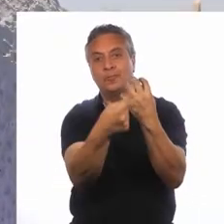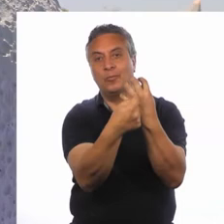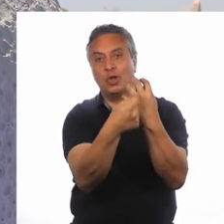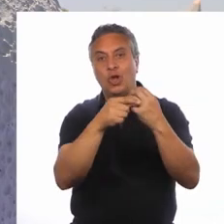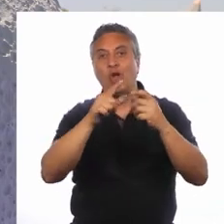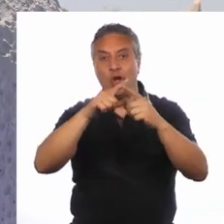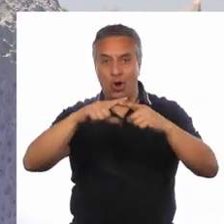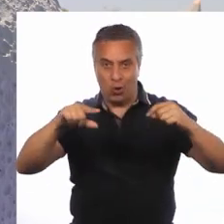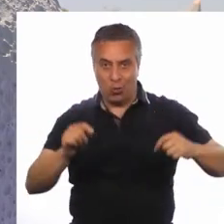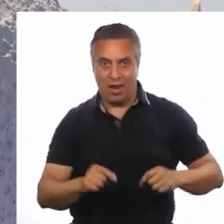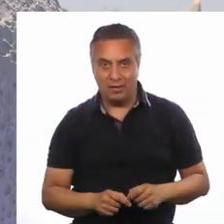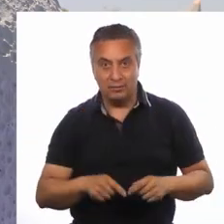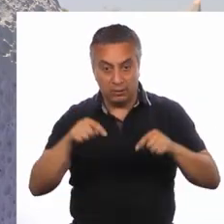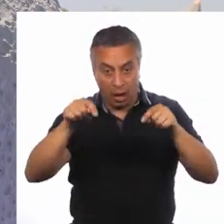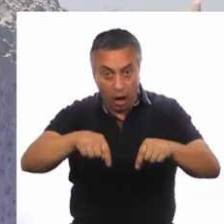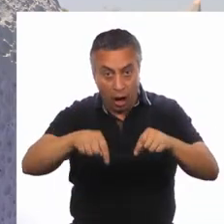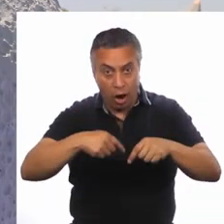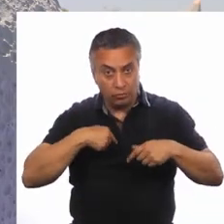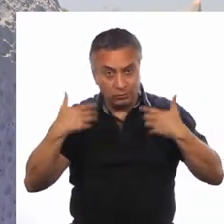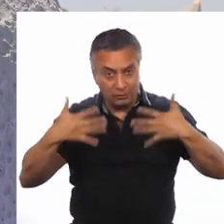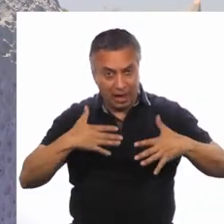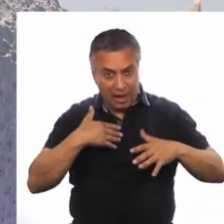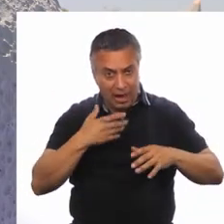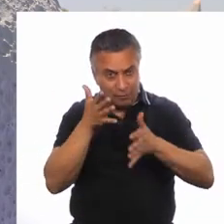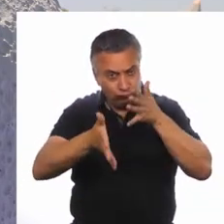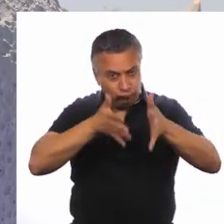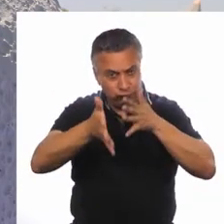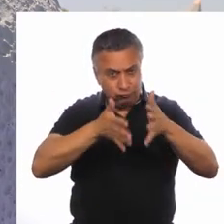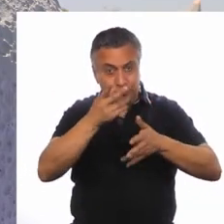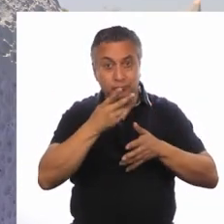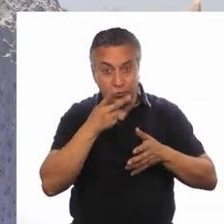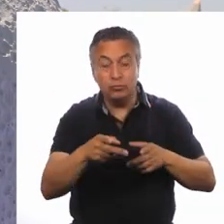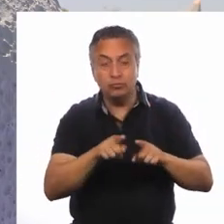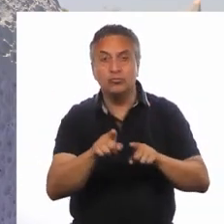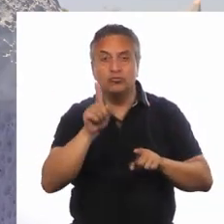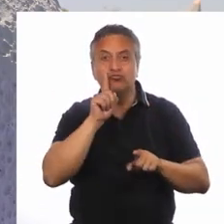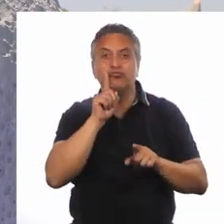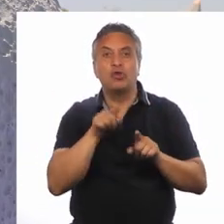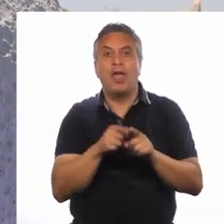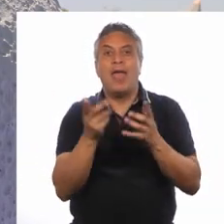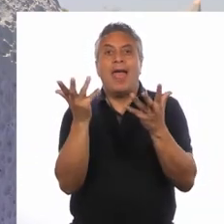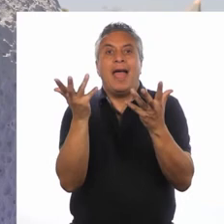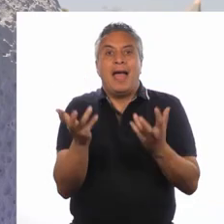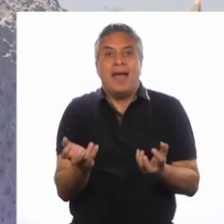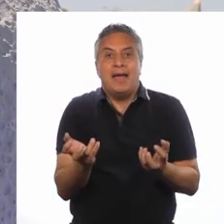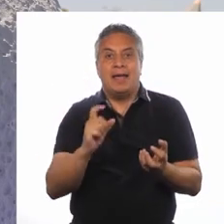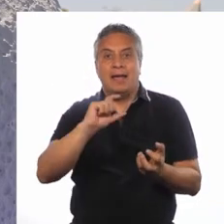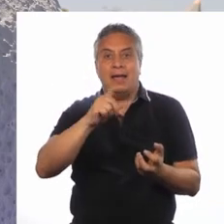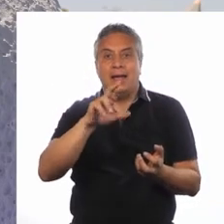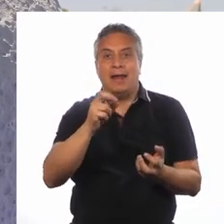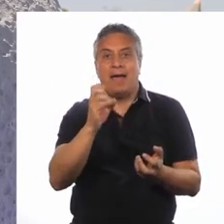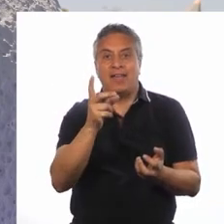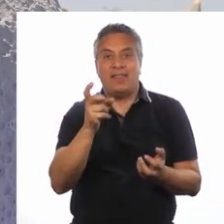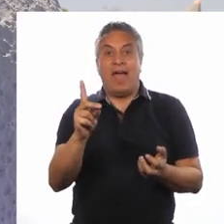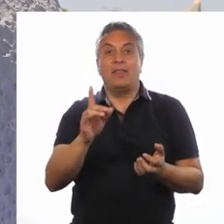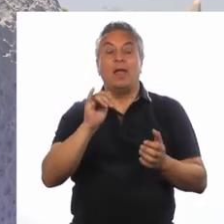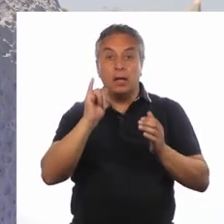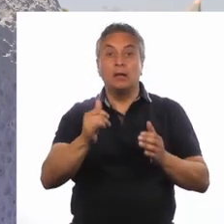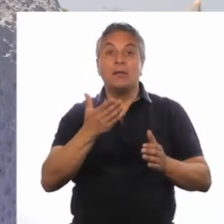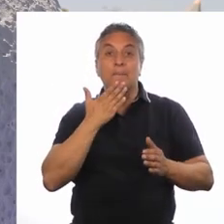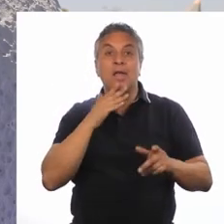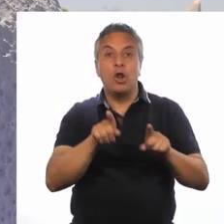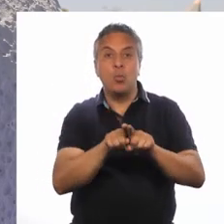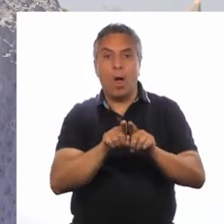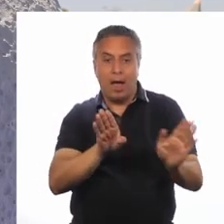Todo lo que hemos experimentado en este capítulo está relacionado con la gravedad y algo llamado bloqueo de mareas, que es la responsable de que las